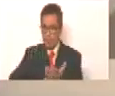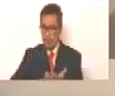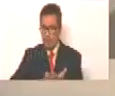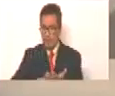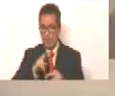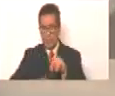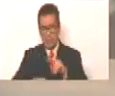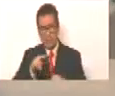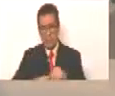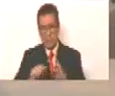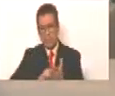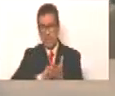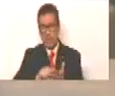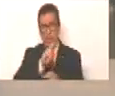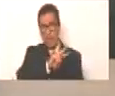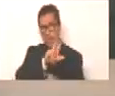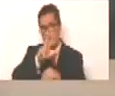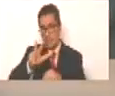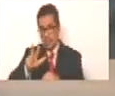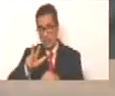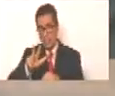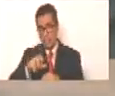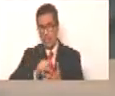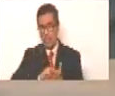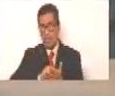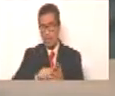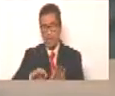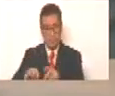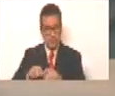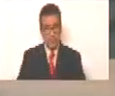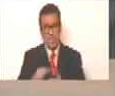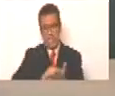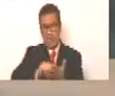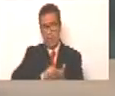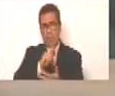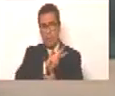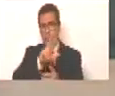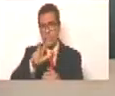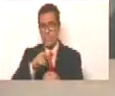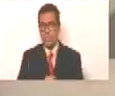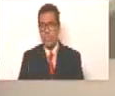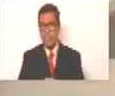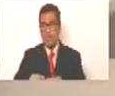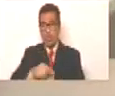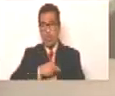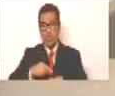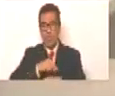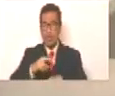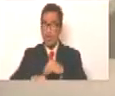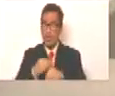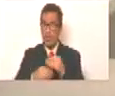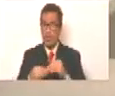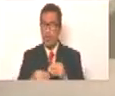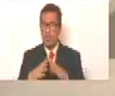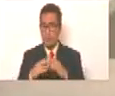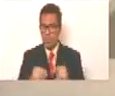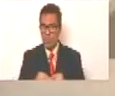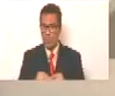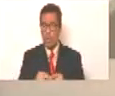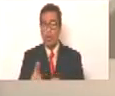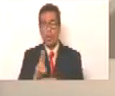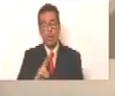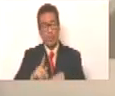artículo 23, quedando redactado de la manera siguiente: artículo 23. El Estado generará los mecanismos para que las unidades de producción